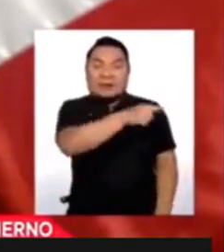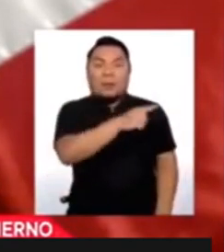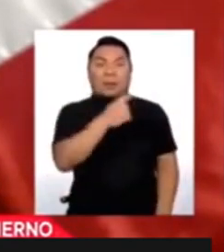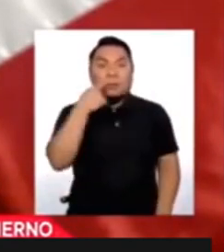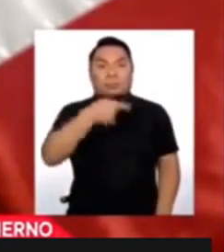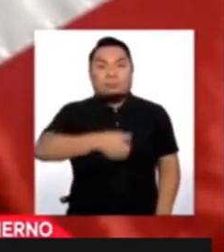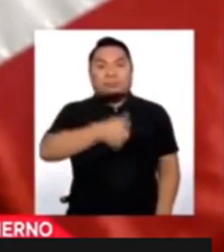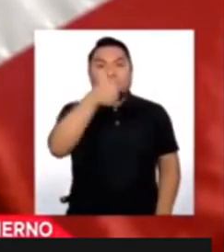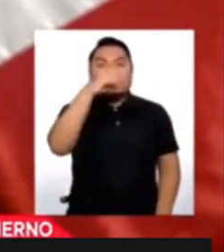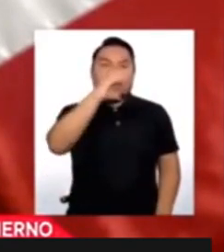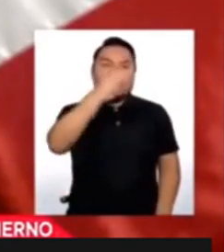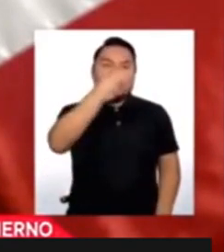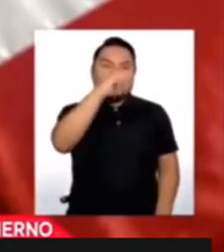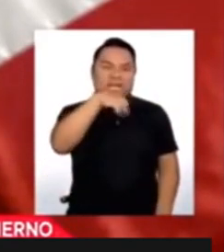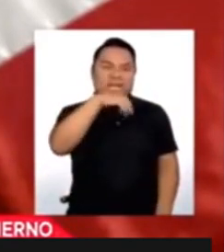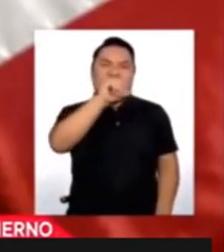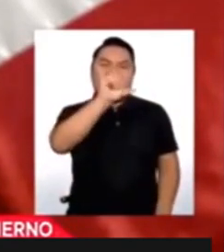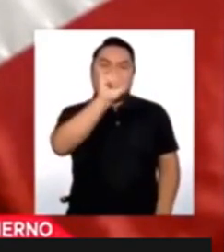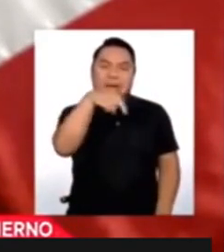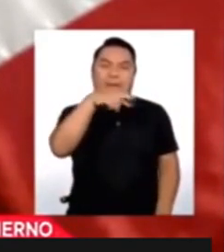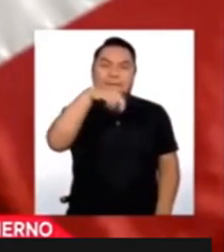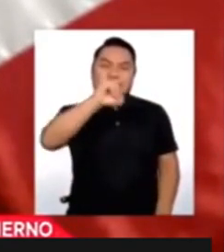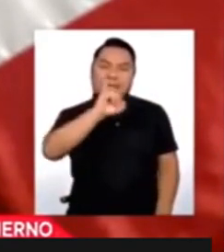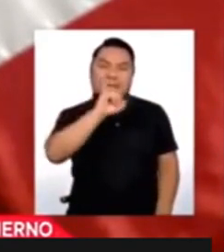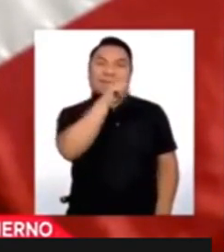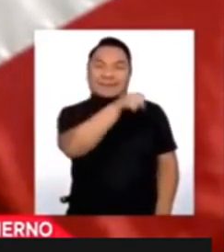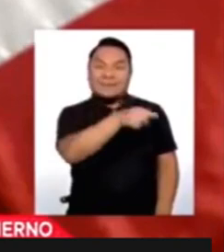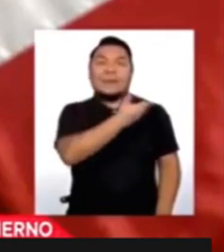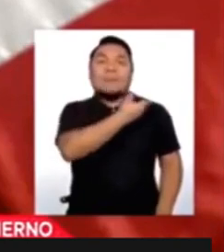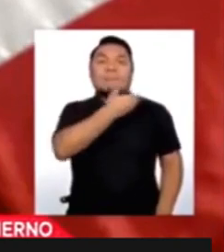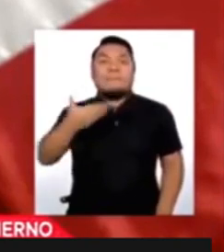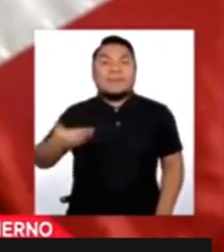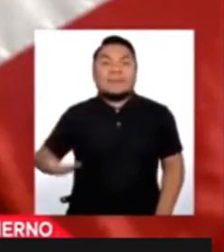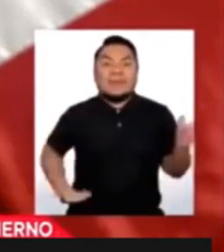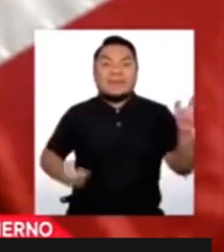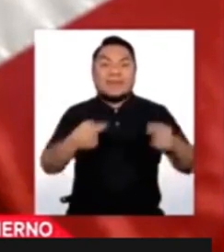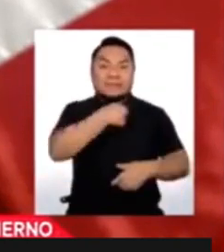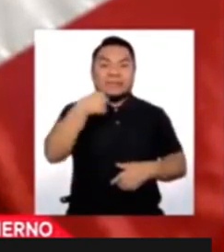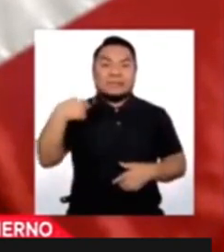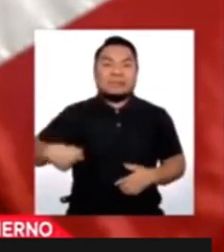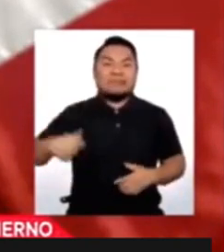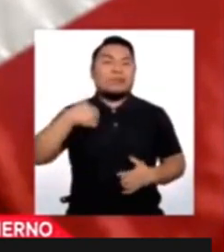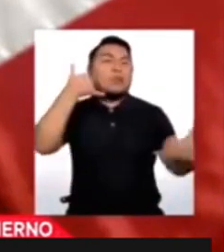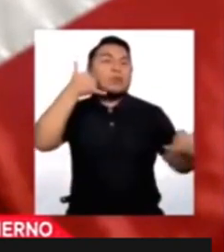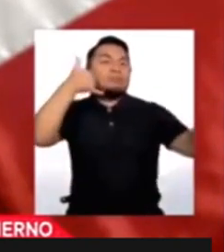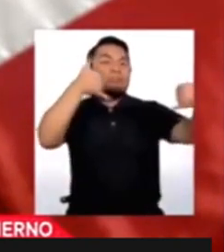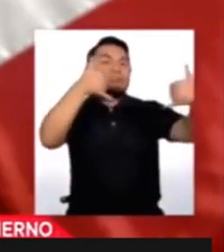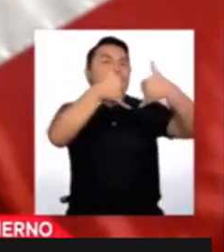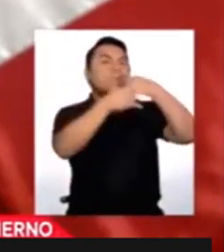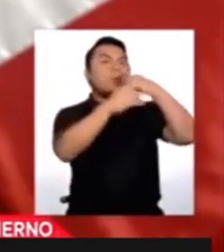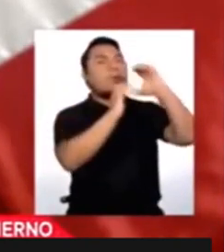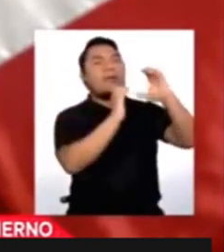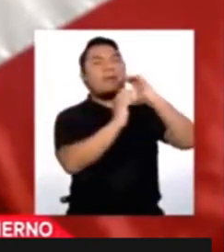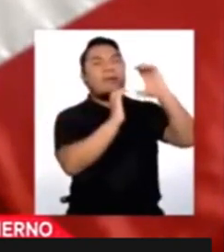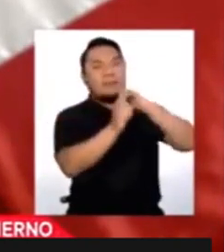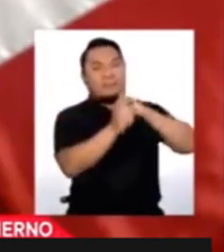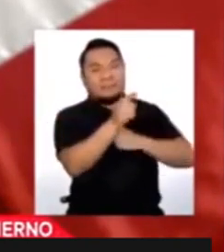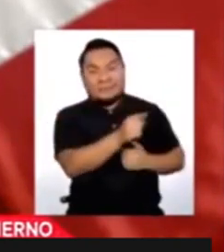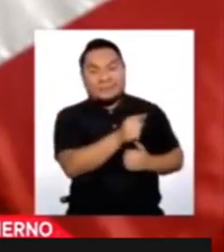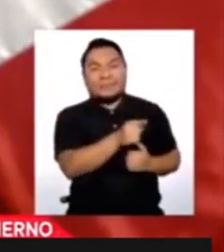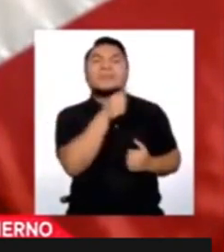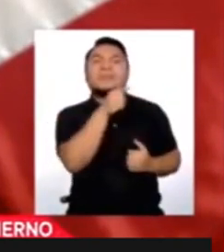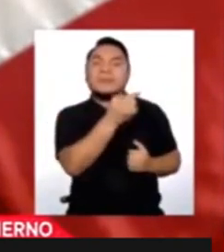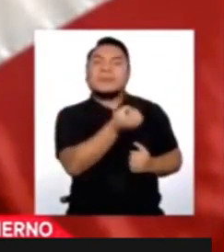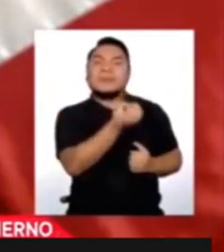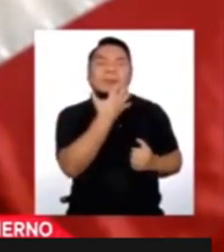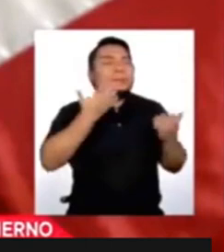mandatario Xi Jinping, el presidente chino. Hemos tenido una larga conversación telefónica para ver precisamente